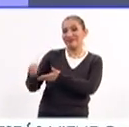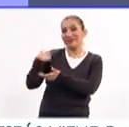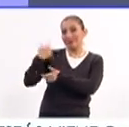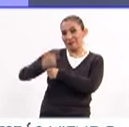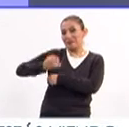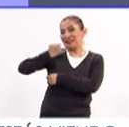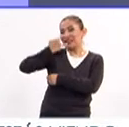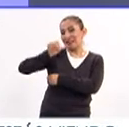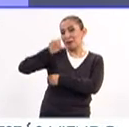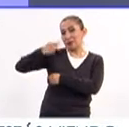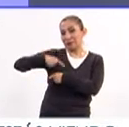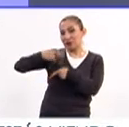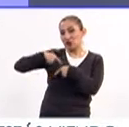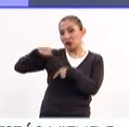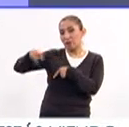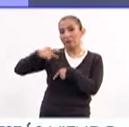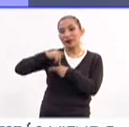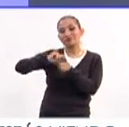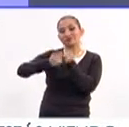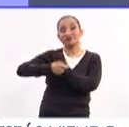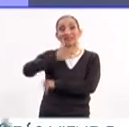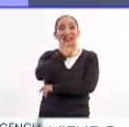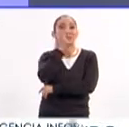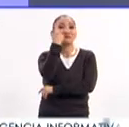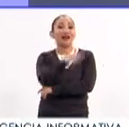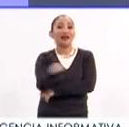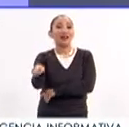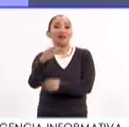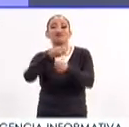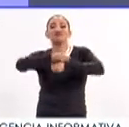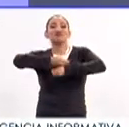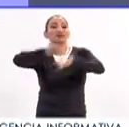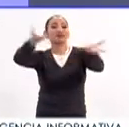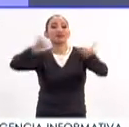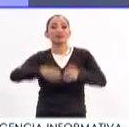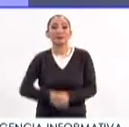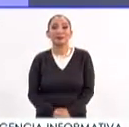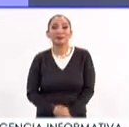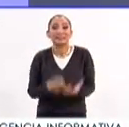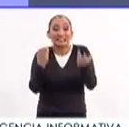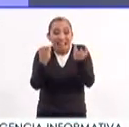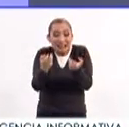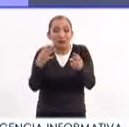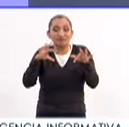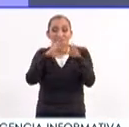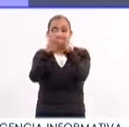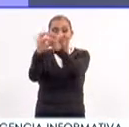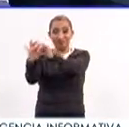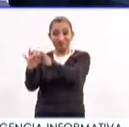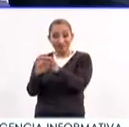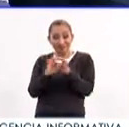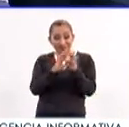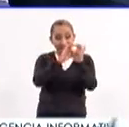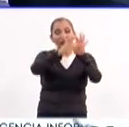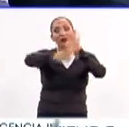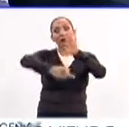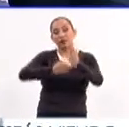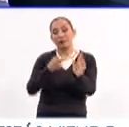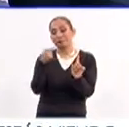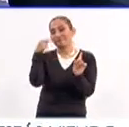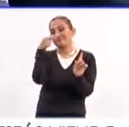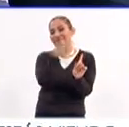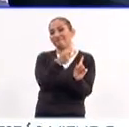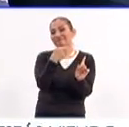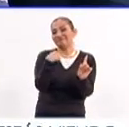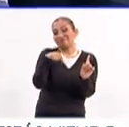en el primer idioma de las personas, pero se traducen en inglés para poderse distribuir. Claro. Entonces, eso es lo que nos une. Y de nuevo, enfatizando un